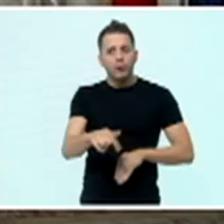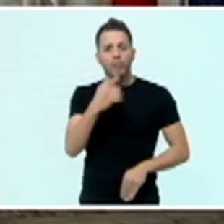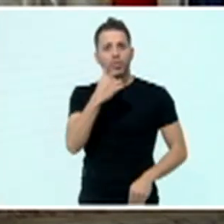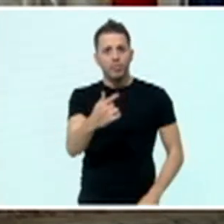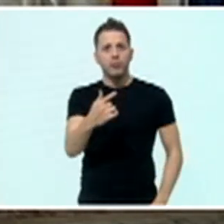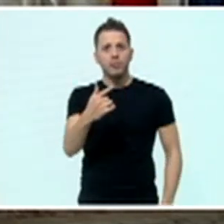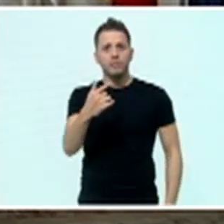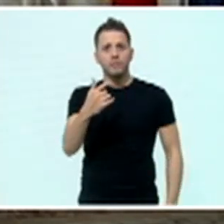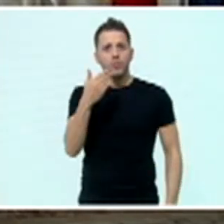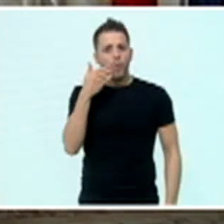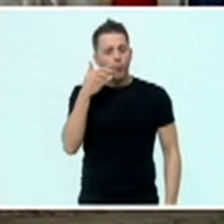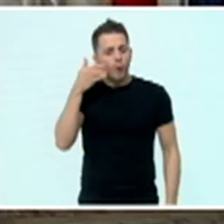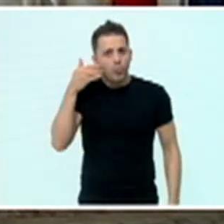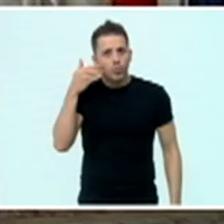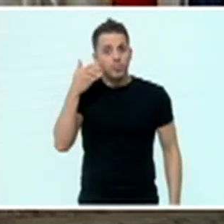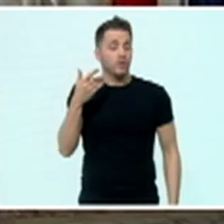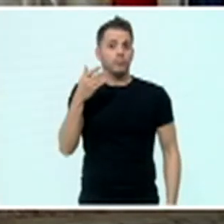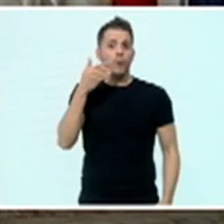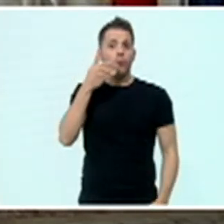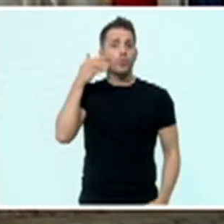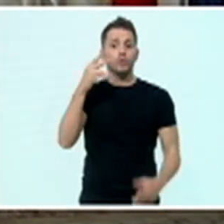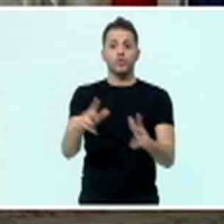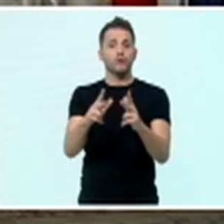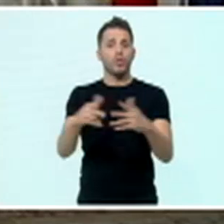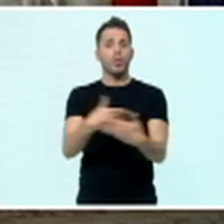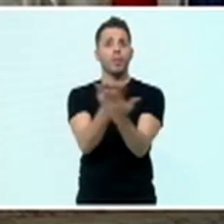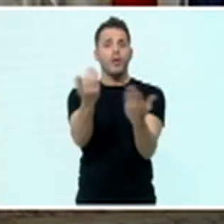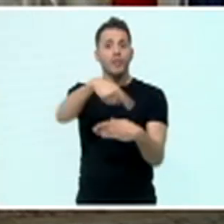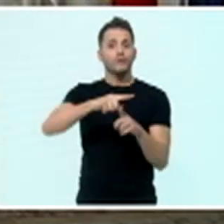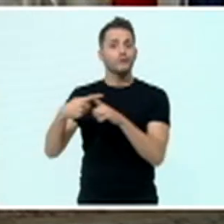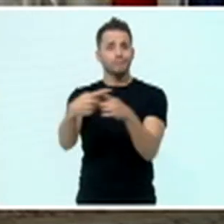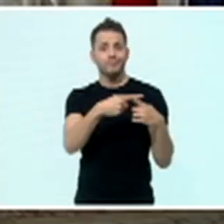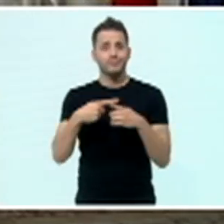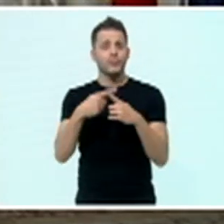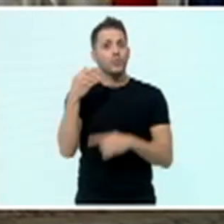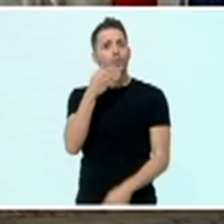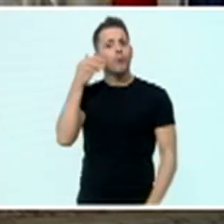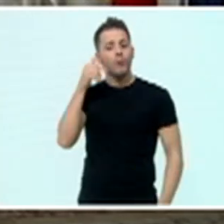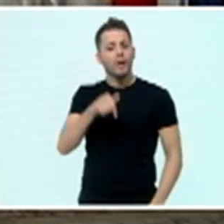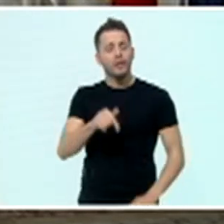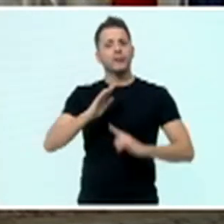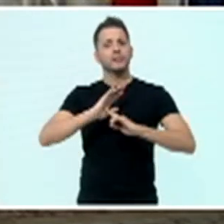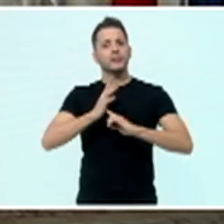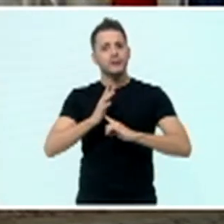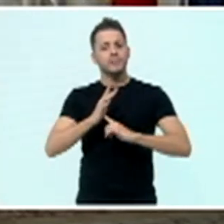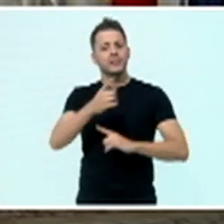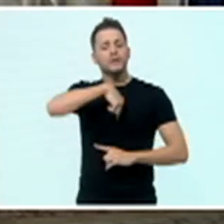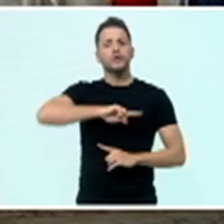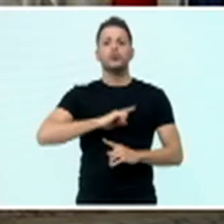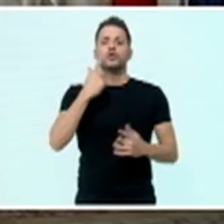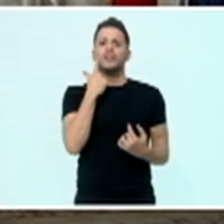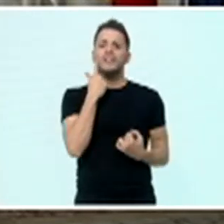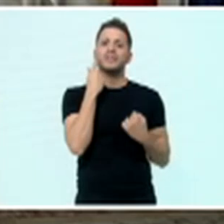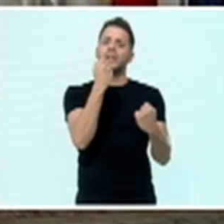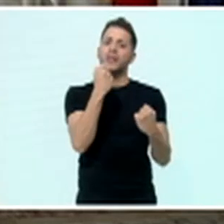orgullo, pero un orgullo que es compartido con toda la sociedad, que en esta tierra hoy tenemos una sanidad que ya la quisieran